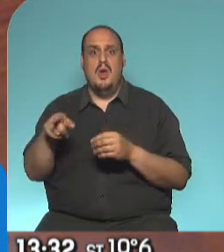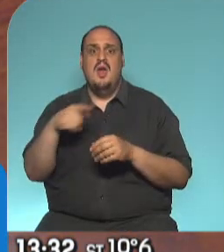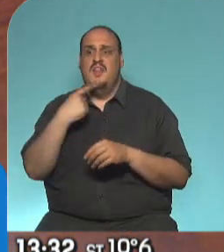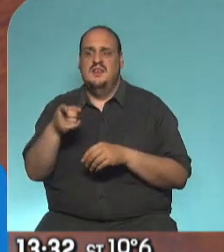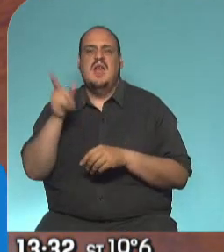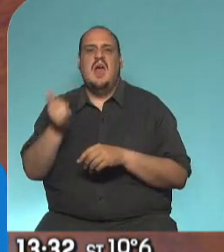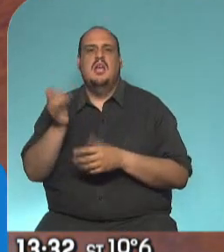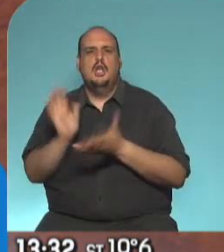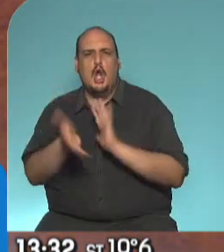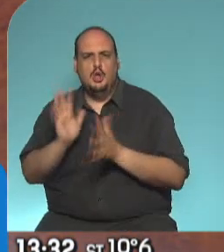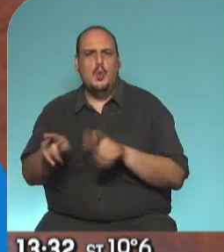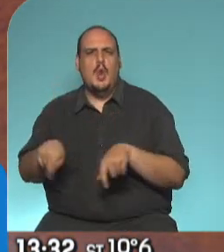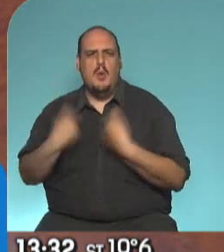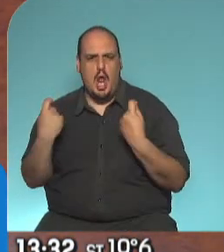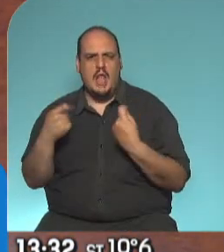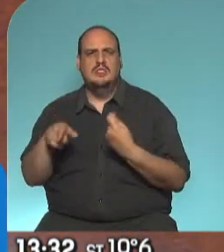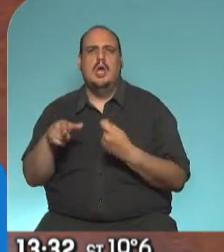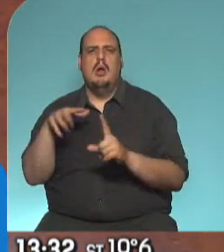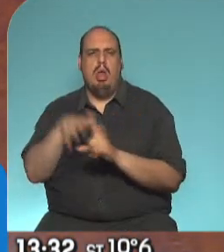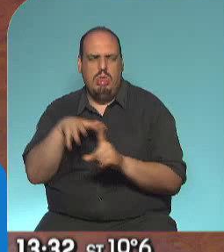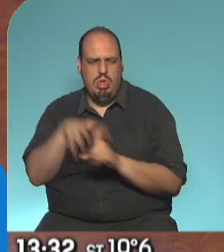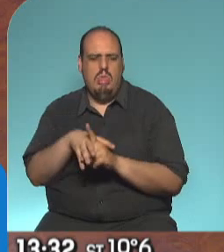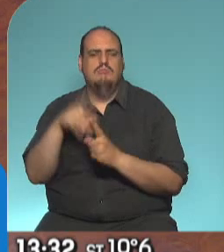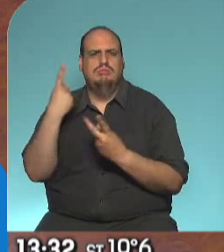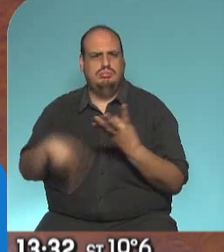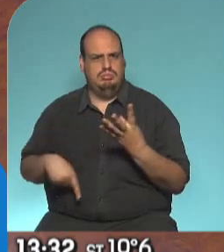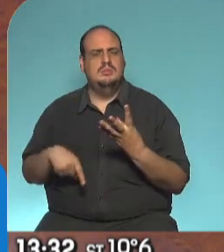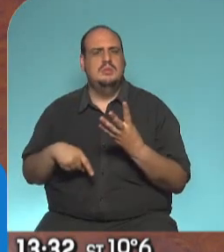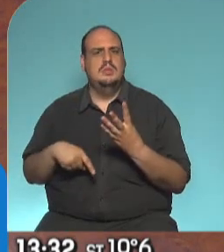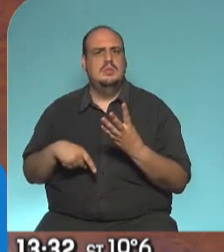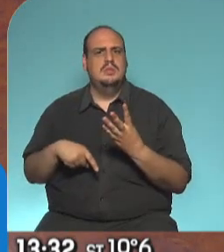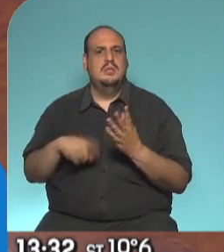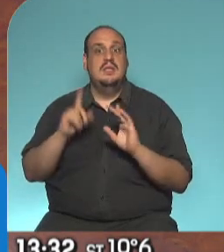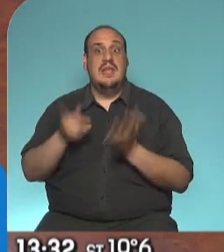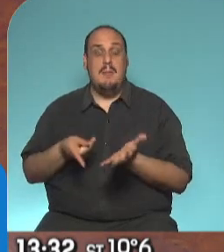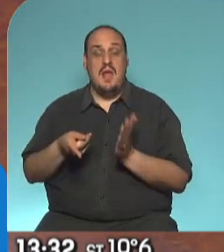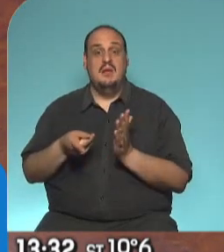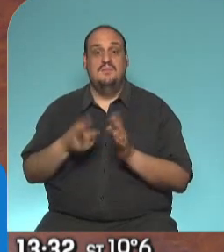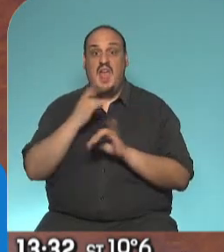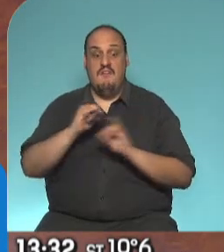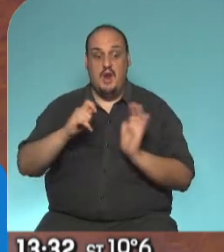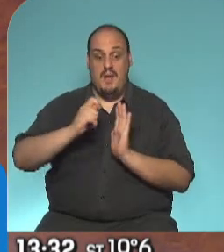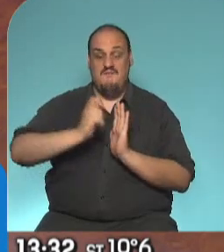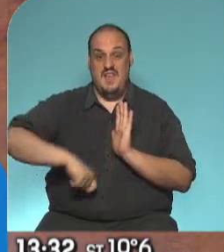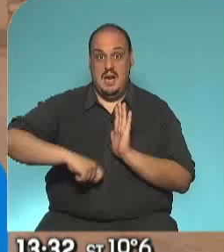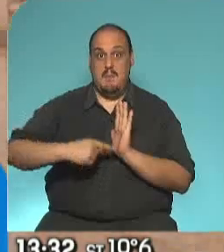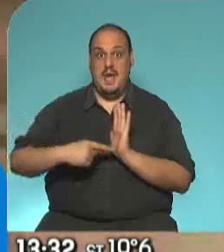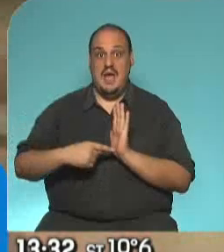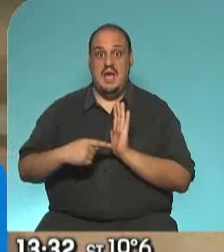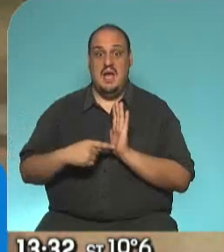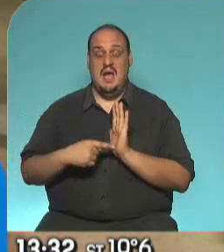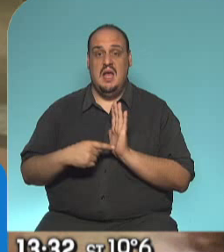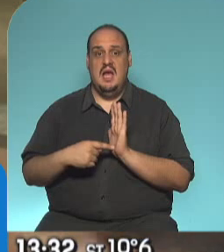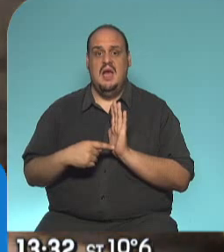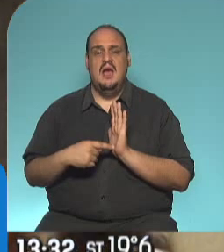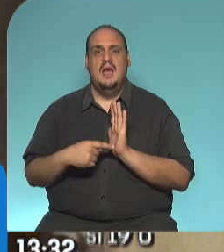torturas, violaciones, hostigamiento, etcétera, y también porque la firma de ese informe no estaba puesta, no